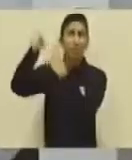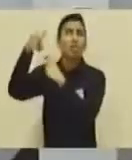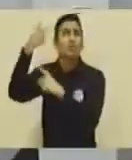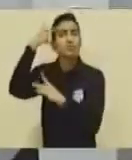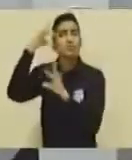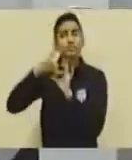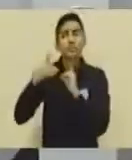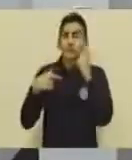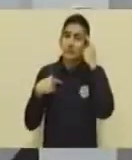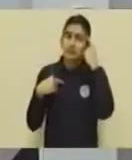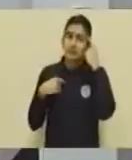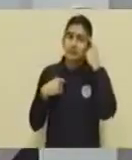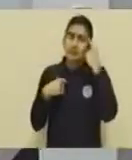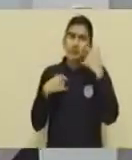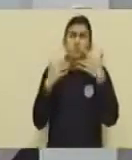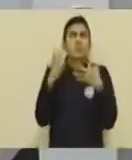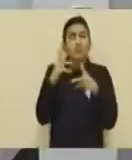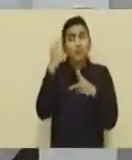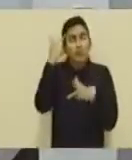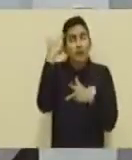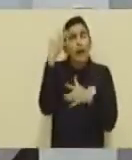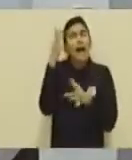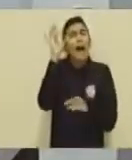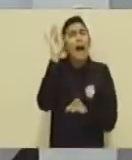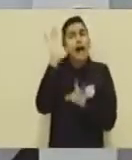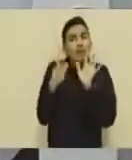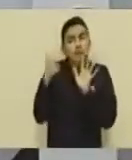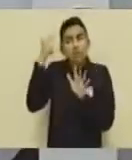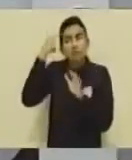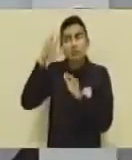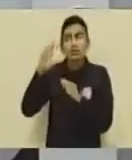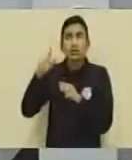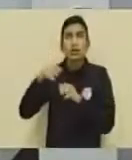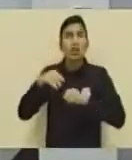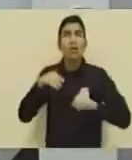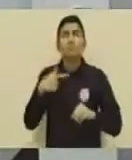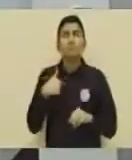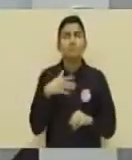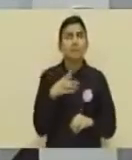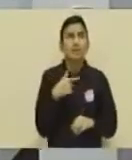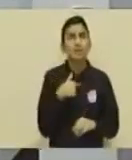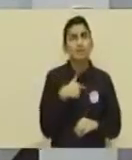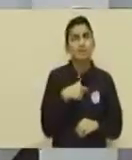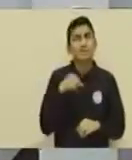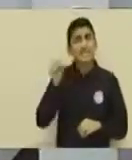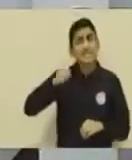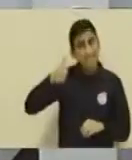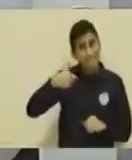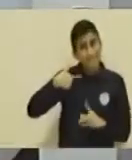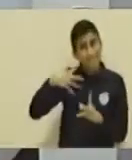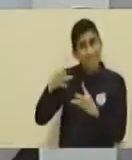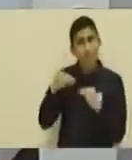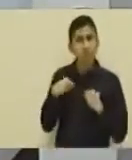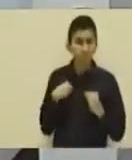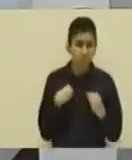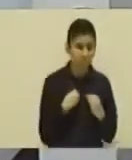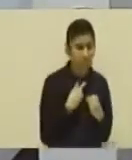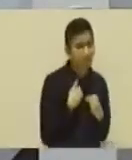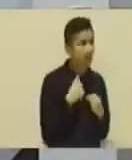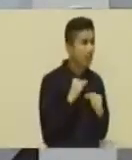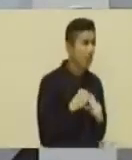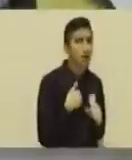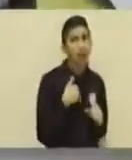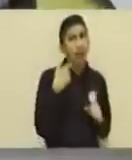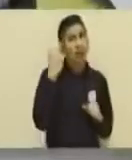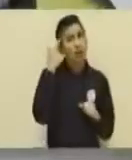lo primero que tenemos que pensar, porque de repente dejamos de hacer algo por complacer a alguien y luego nos arrepentimos porque nos pisoteamos a